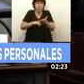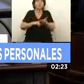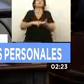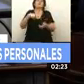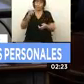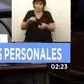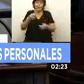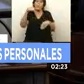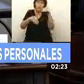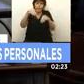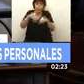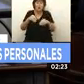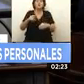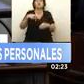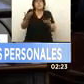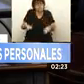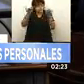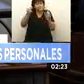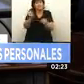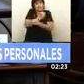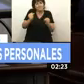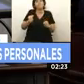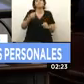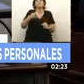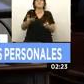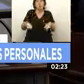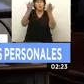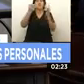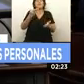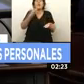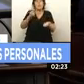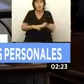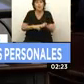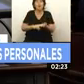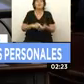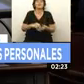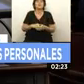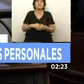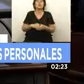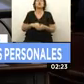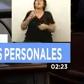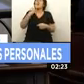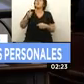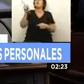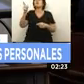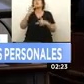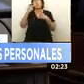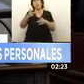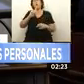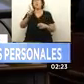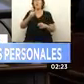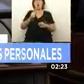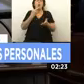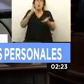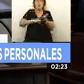de esto se va a votar aumento de impuestos unao de sus caballitos de batalla vamos a bajar la presión tributaria ustedes van a terminar con